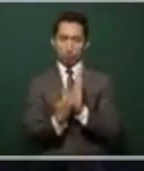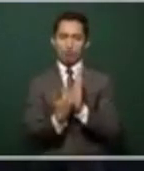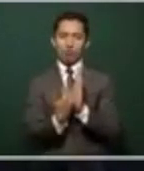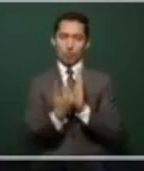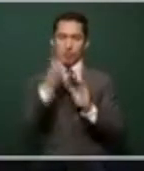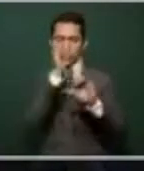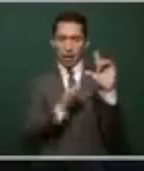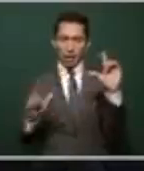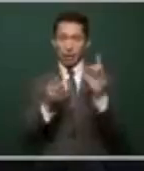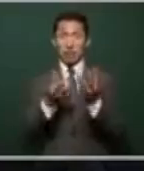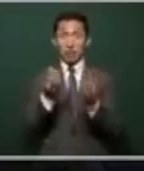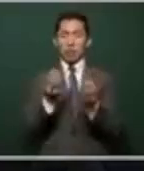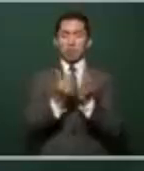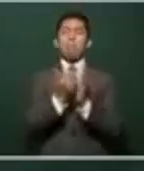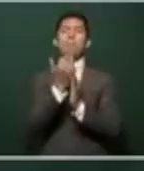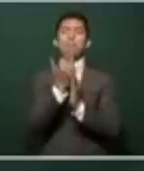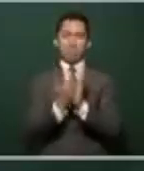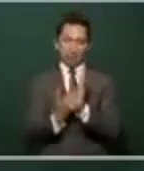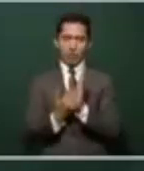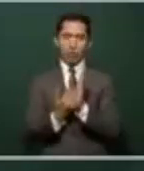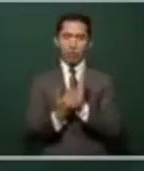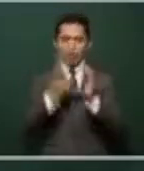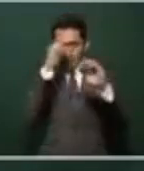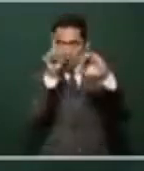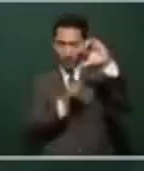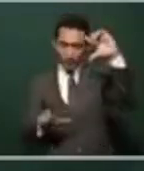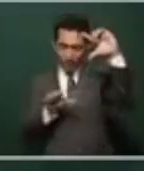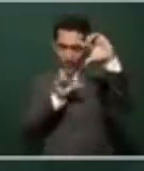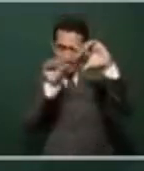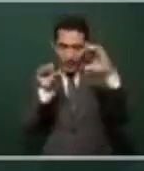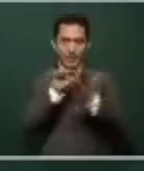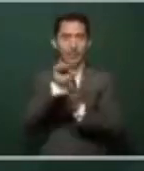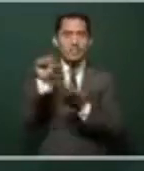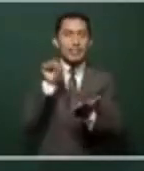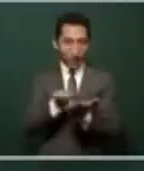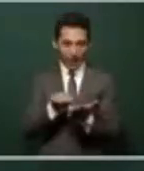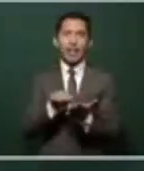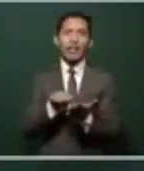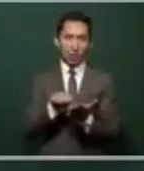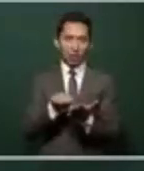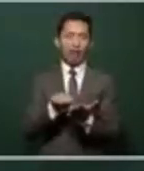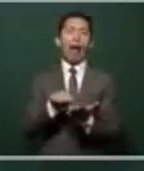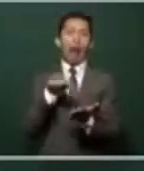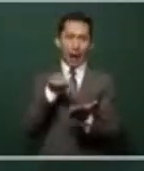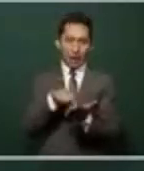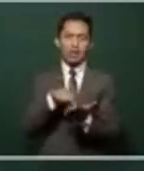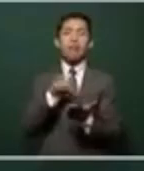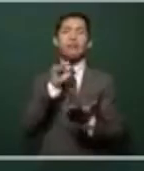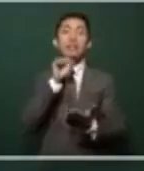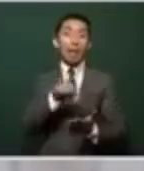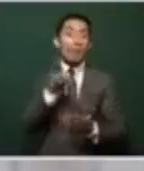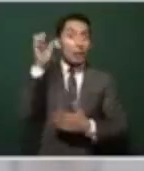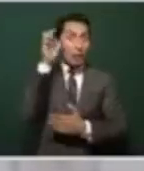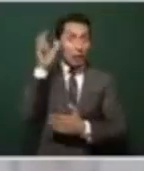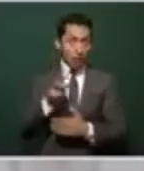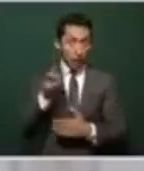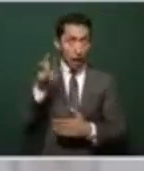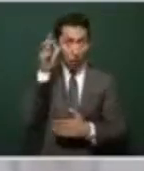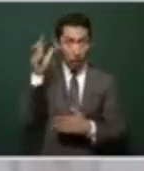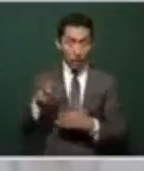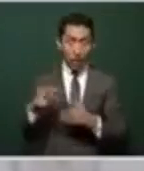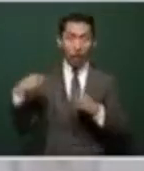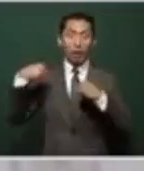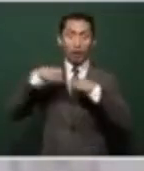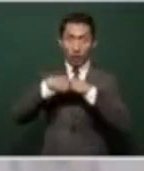¿Sí? Y está en el centro y rodeado por estados en donde tienen una tasa, un